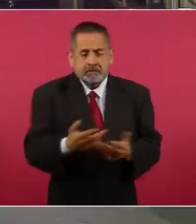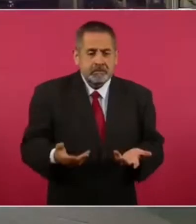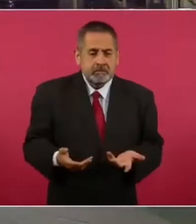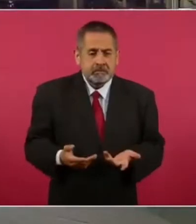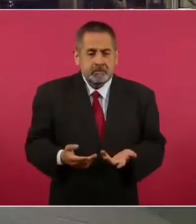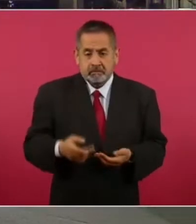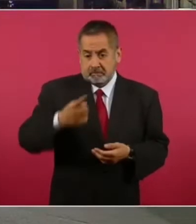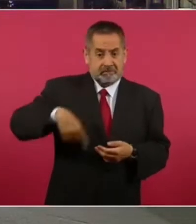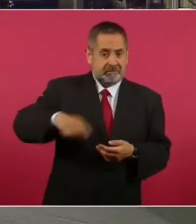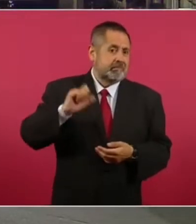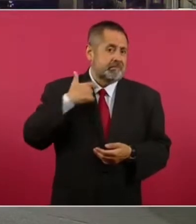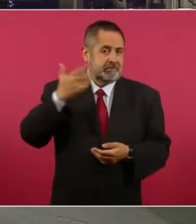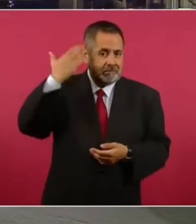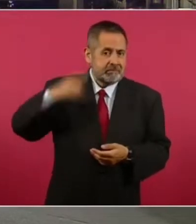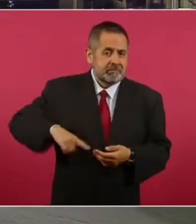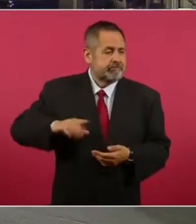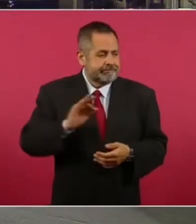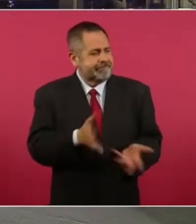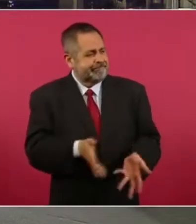se alentó.